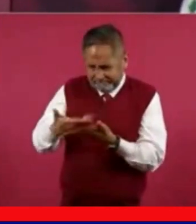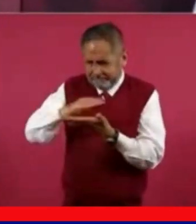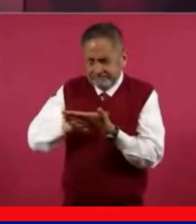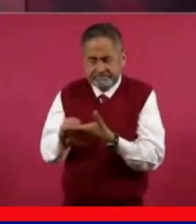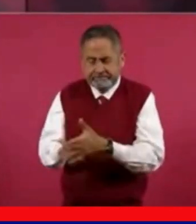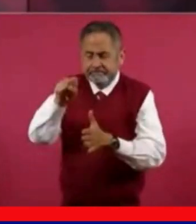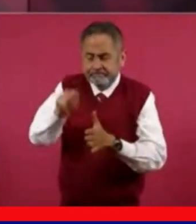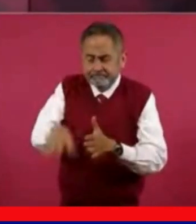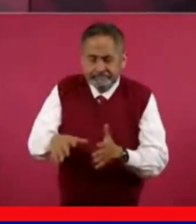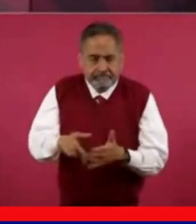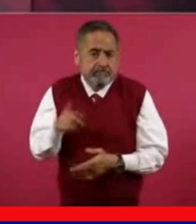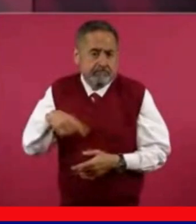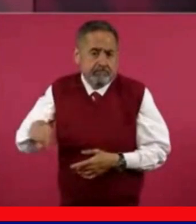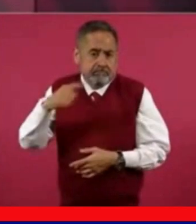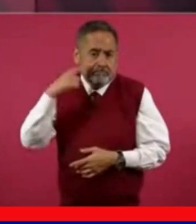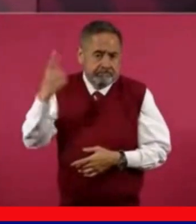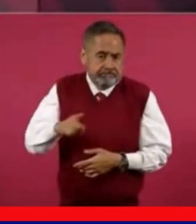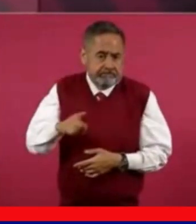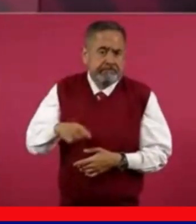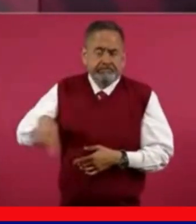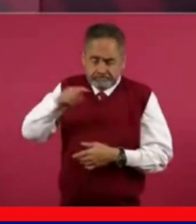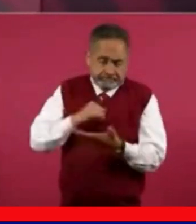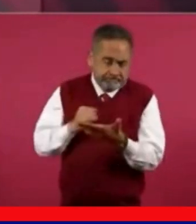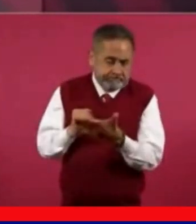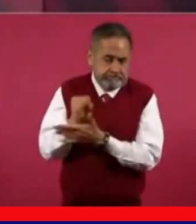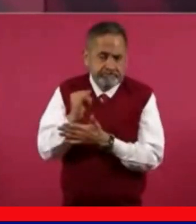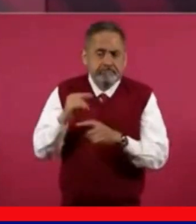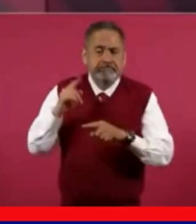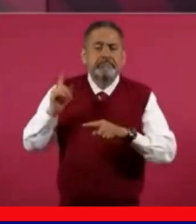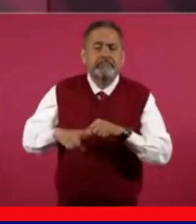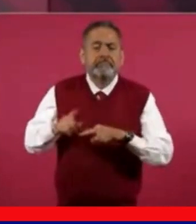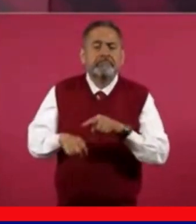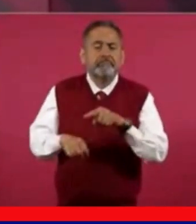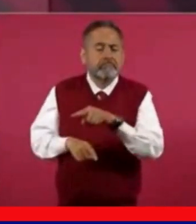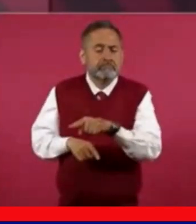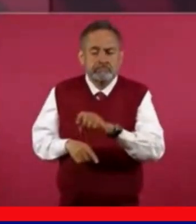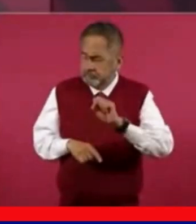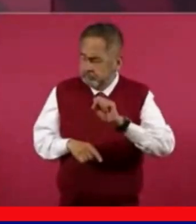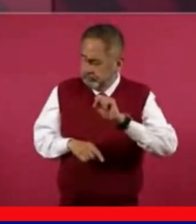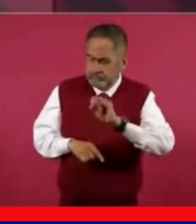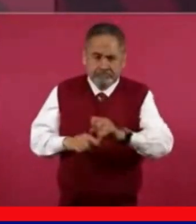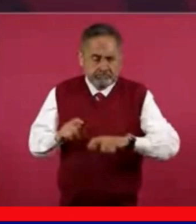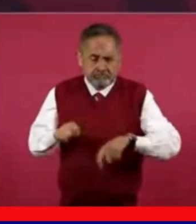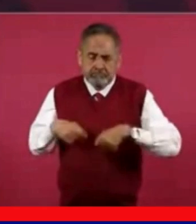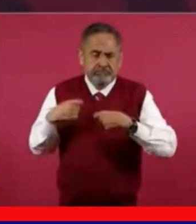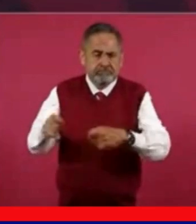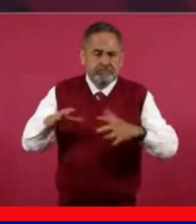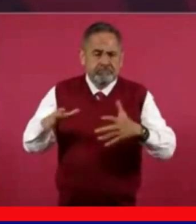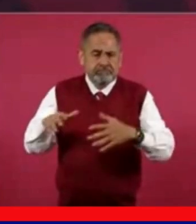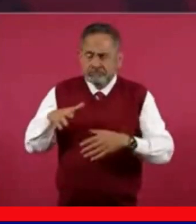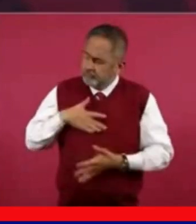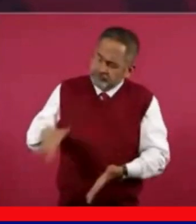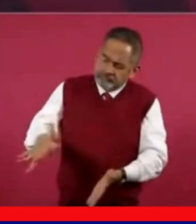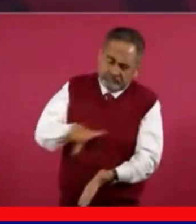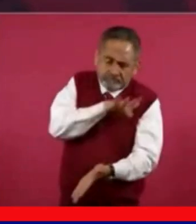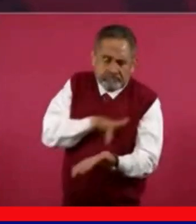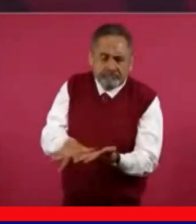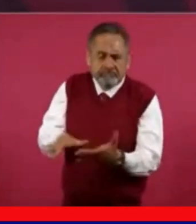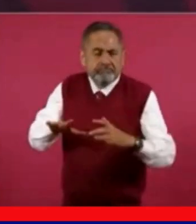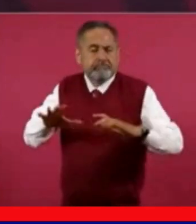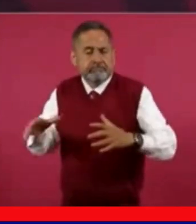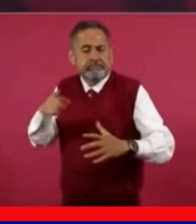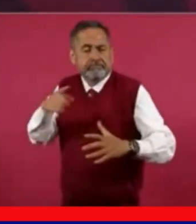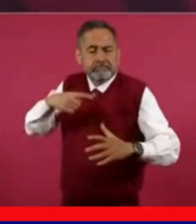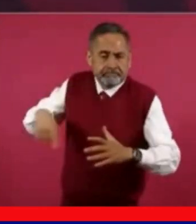en huelga el presidente señaló que quienes hacen el trabajo son los que están en paro y les instó a No dejarse